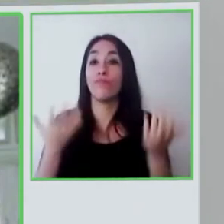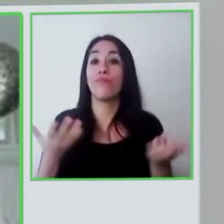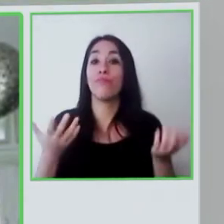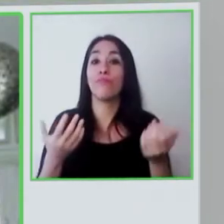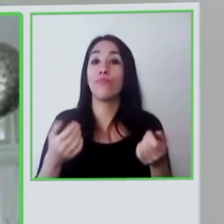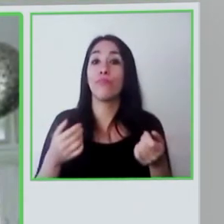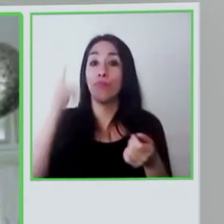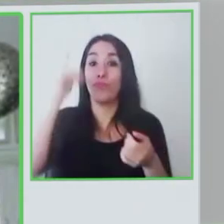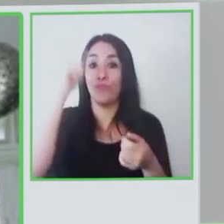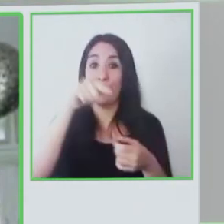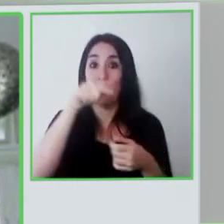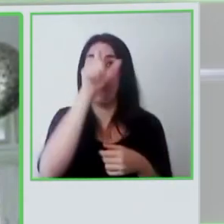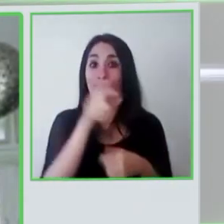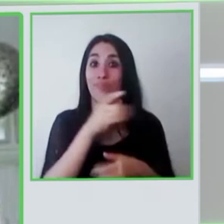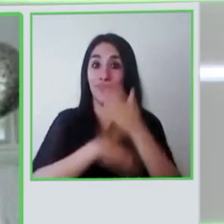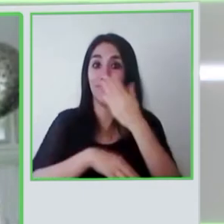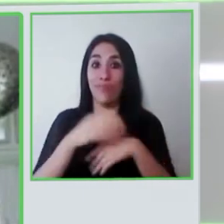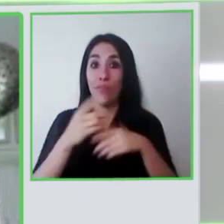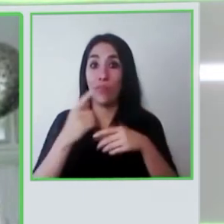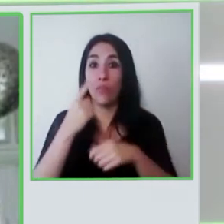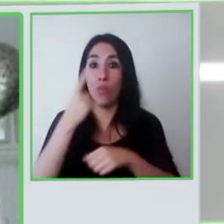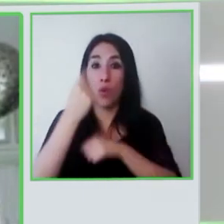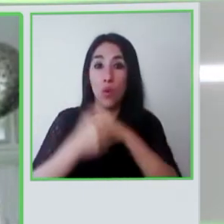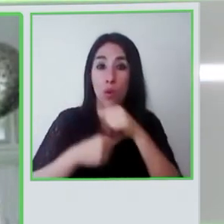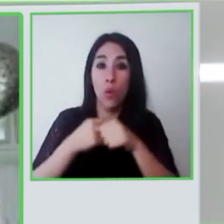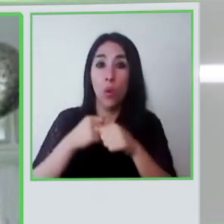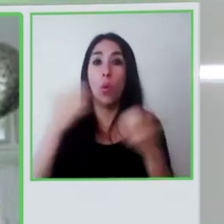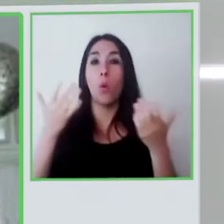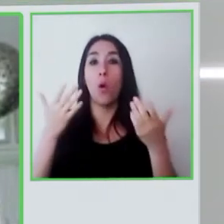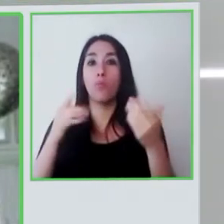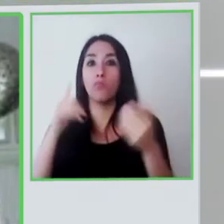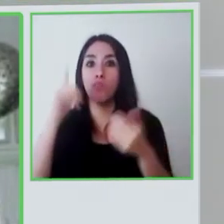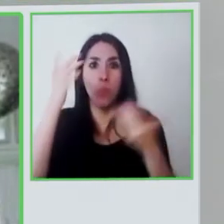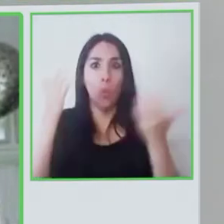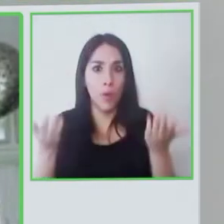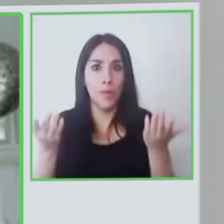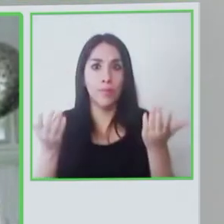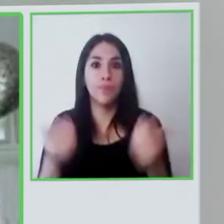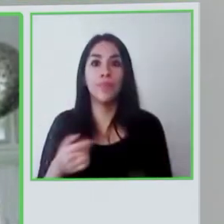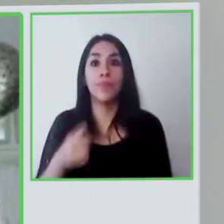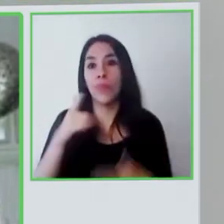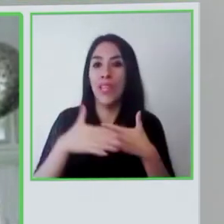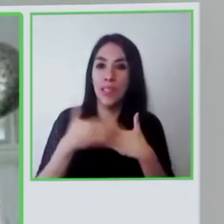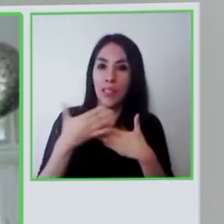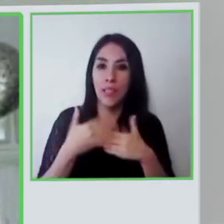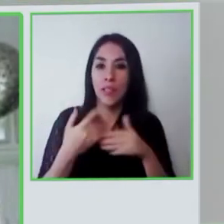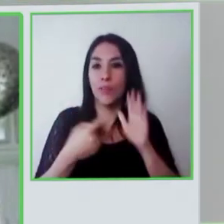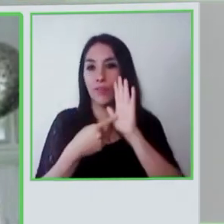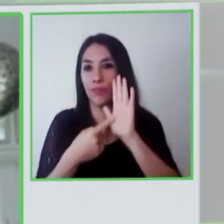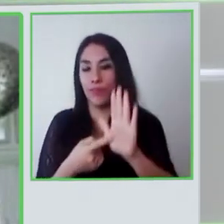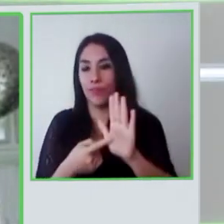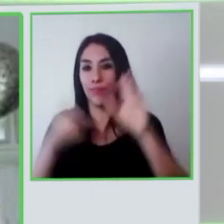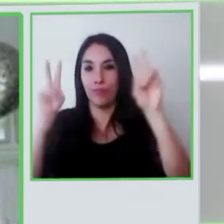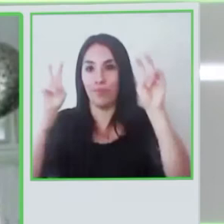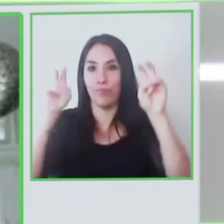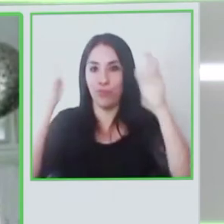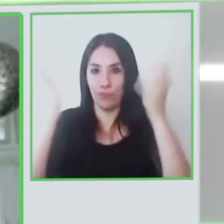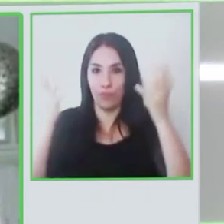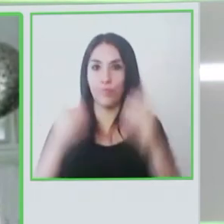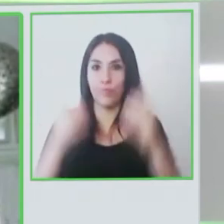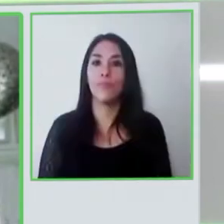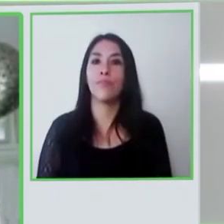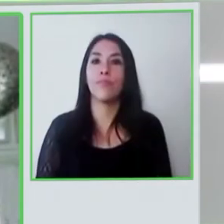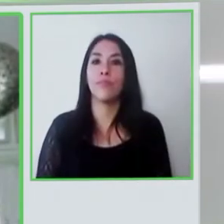lo que hacen es que es fácil hablar de este tema cómo aprender cómo vivir con